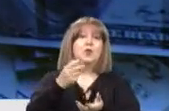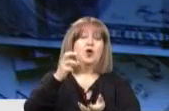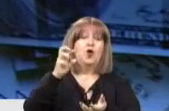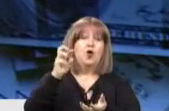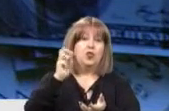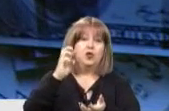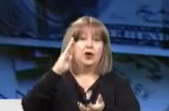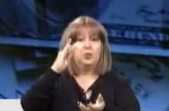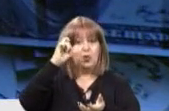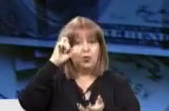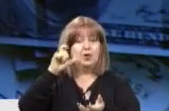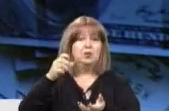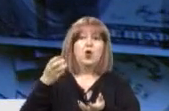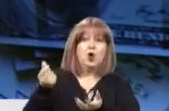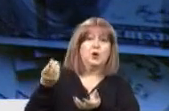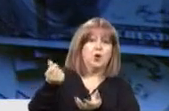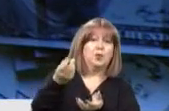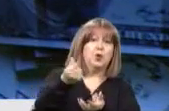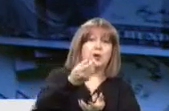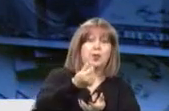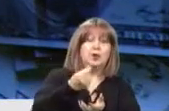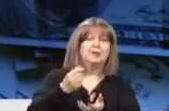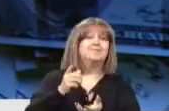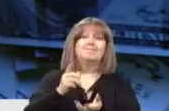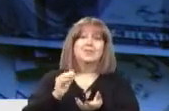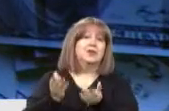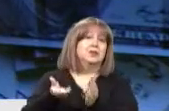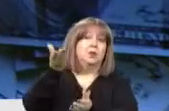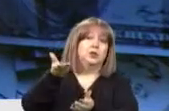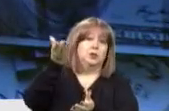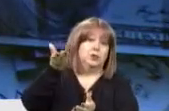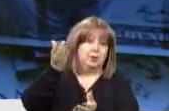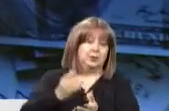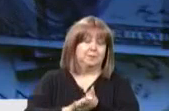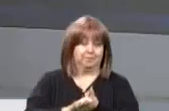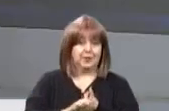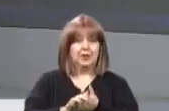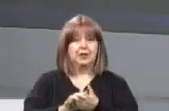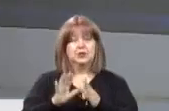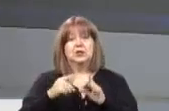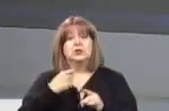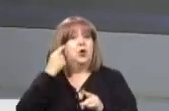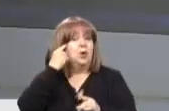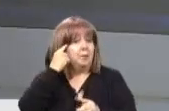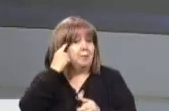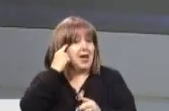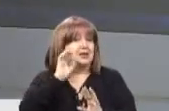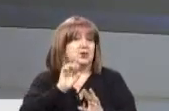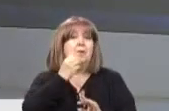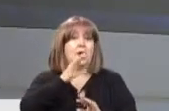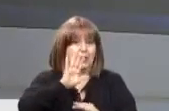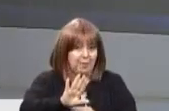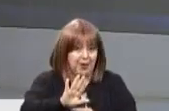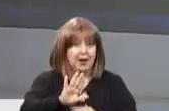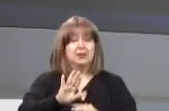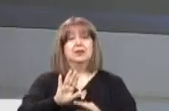Entonces, en este momento que está tan alto, yo esperaría unos días para ver qué pasa y se acomoda un poquito. Elena, a ver, ¿es mito o es realidad o